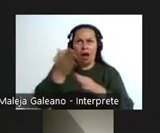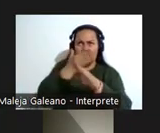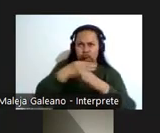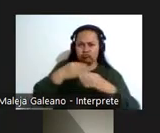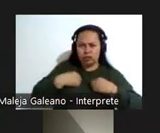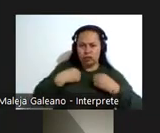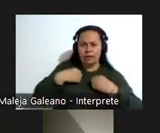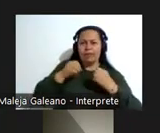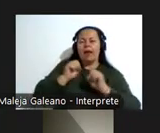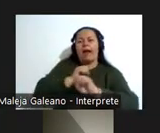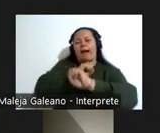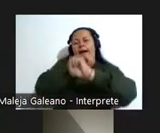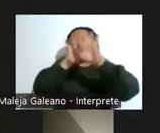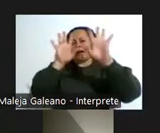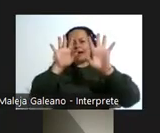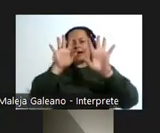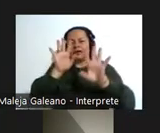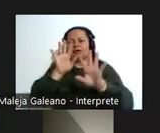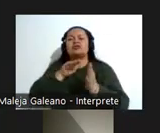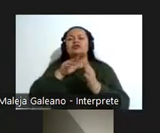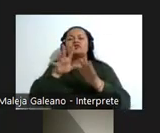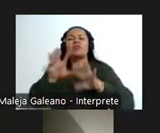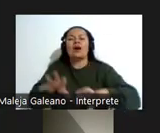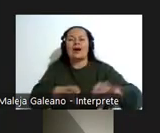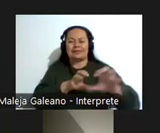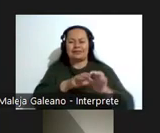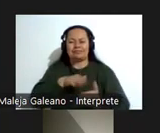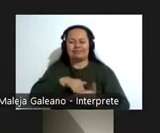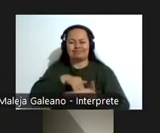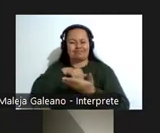gran acto de resistencia.